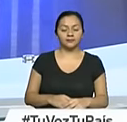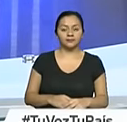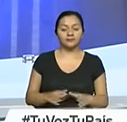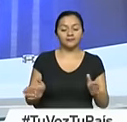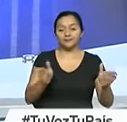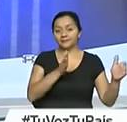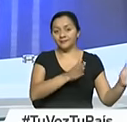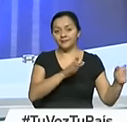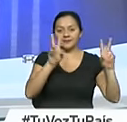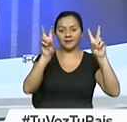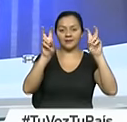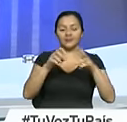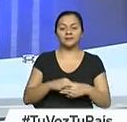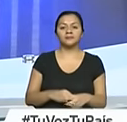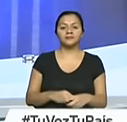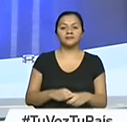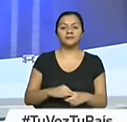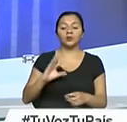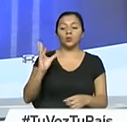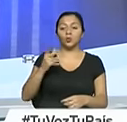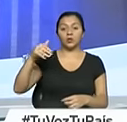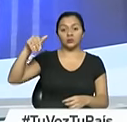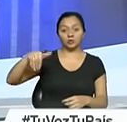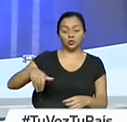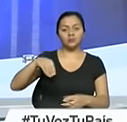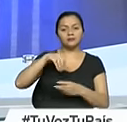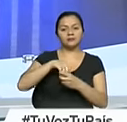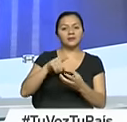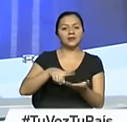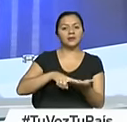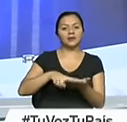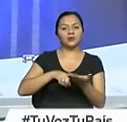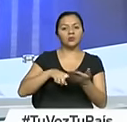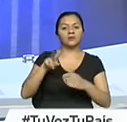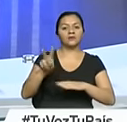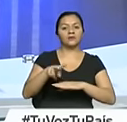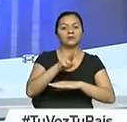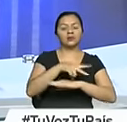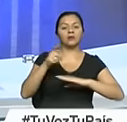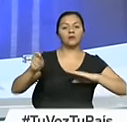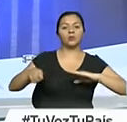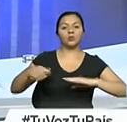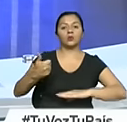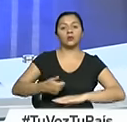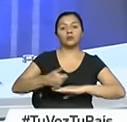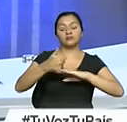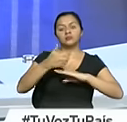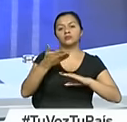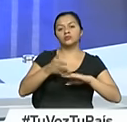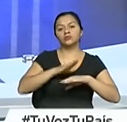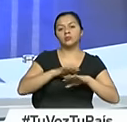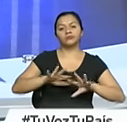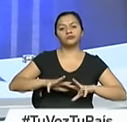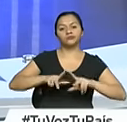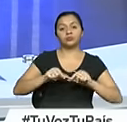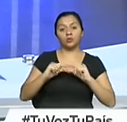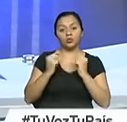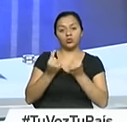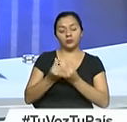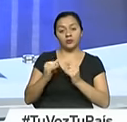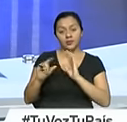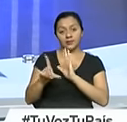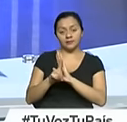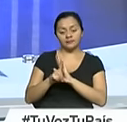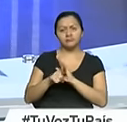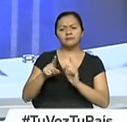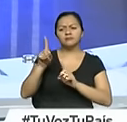Cambiamos de tema. UNASUR fue el escenario donde se efectuó el encuentro de fiscales y procuradores generales sobre delincuencia organizada. Uno de